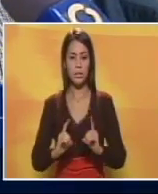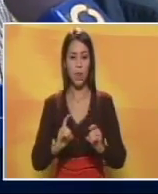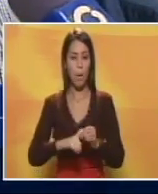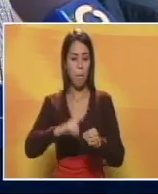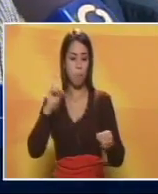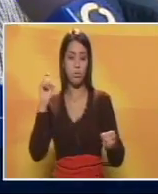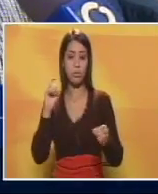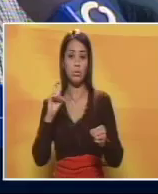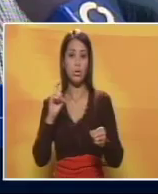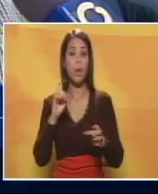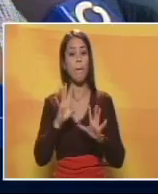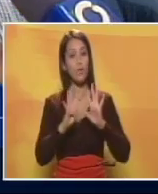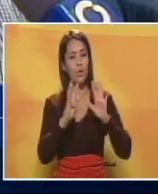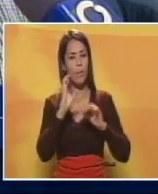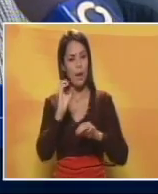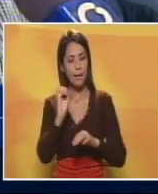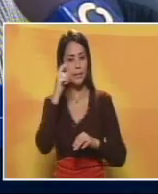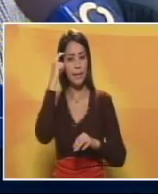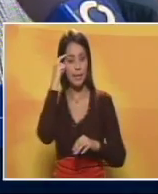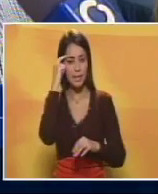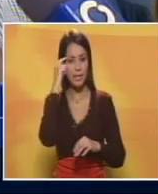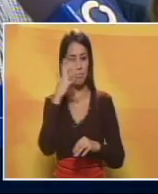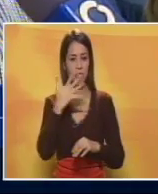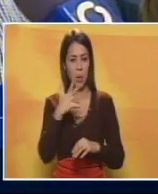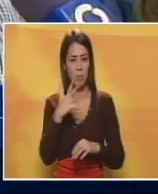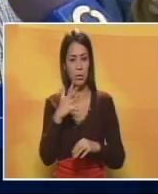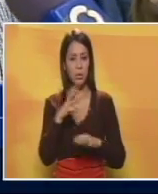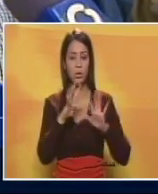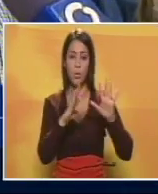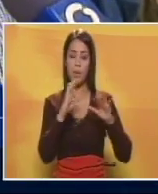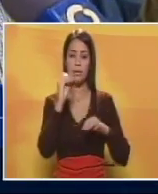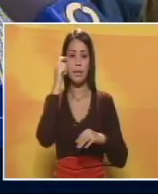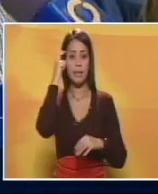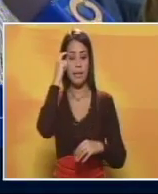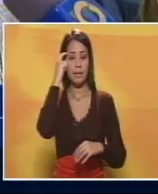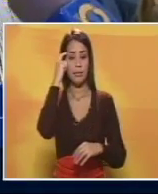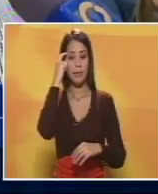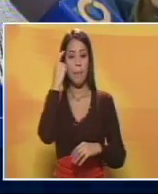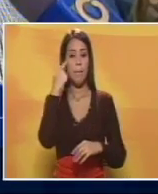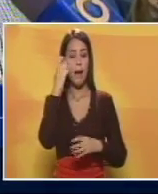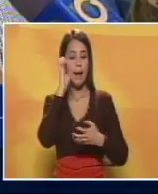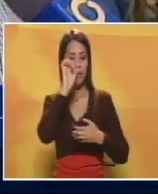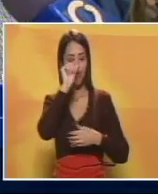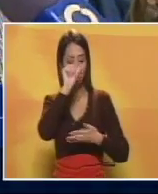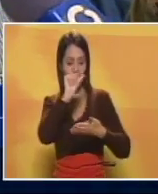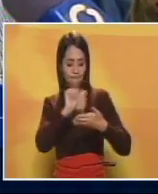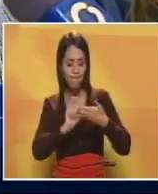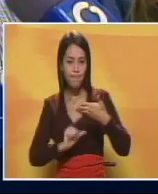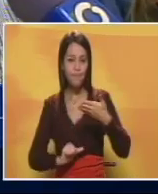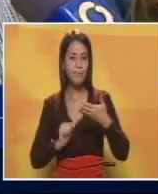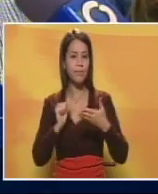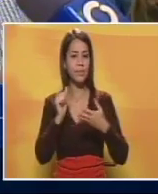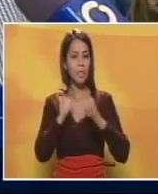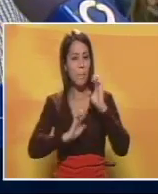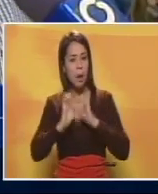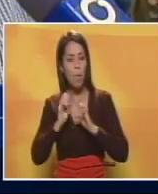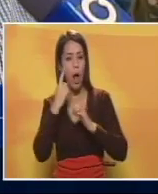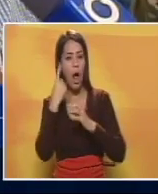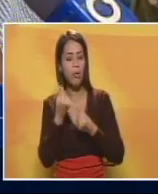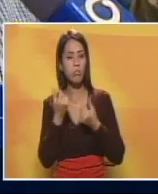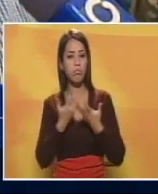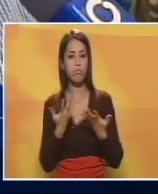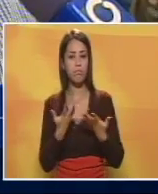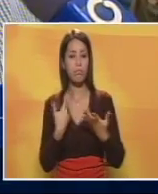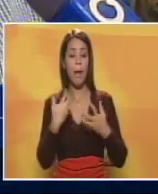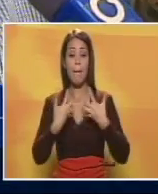esas relaciones por 90 días, prorrogable por 90 días más, por supuesto para revisar todos los capitales que están allí,